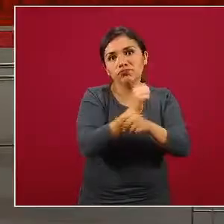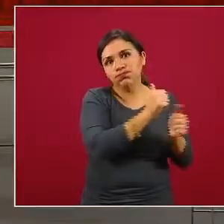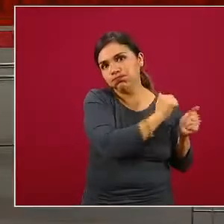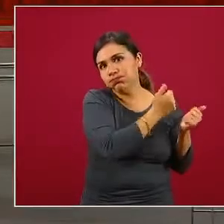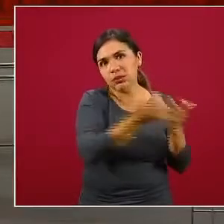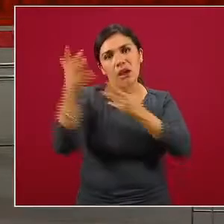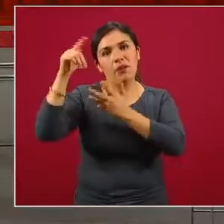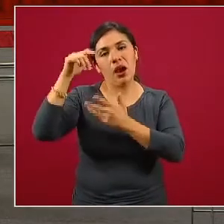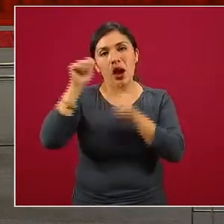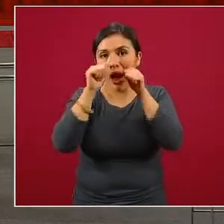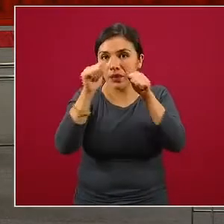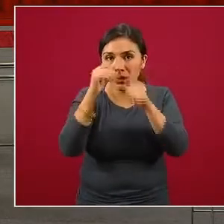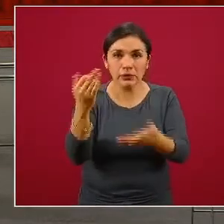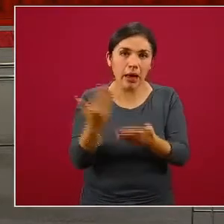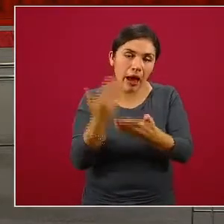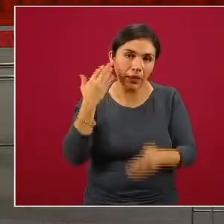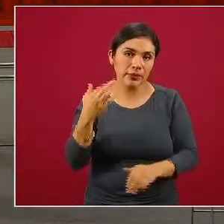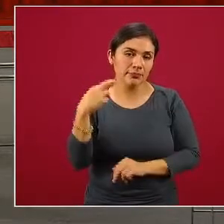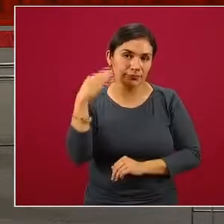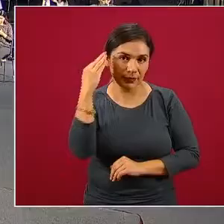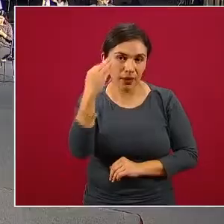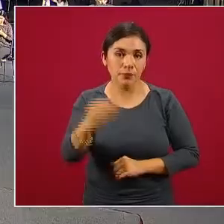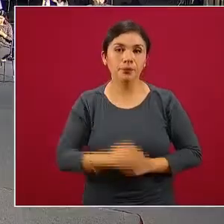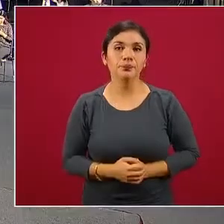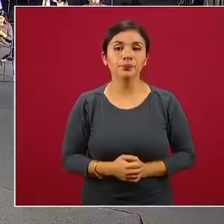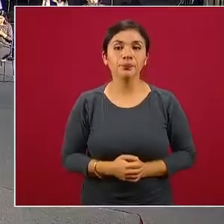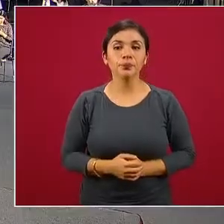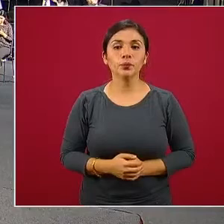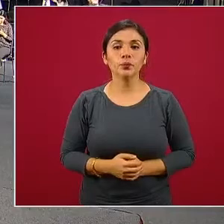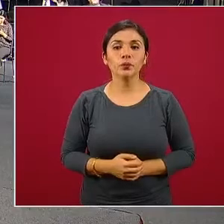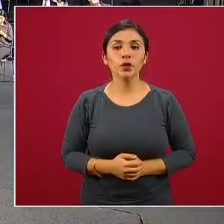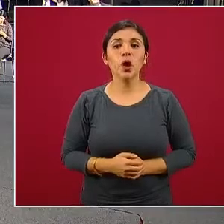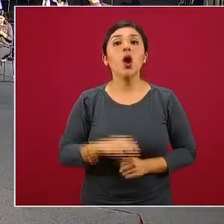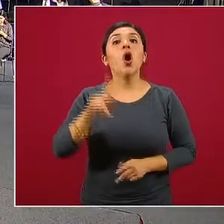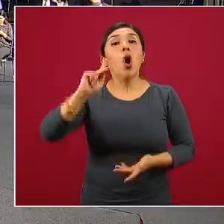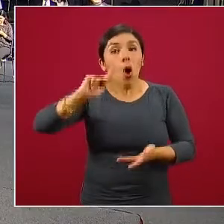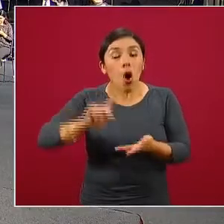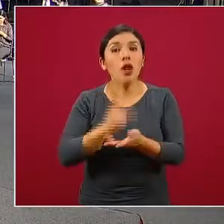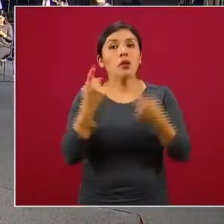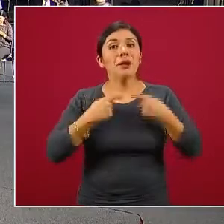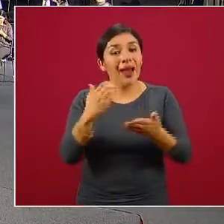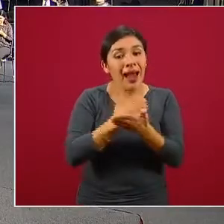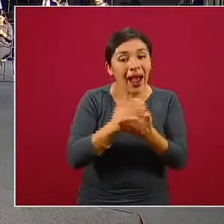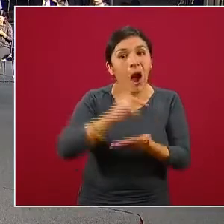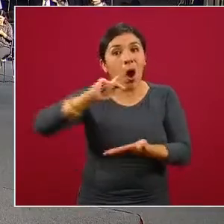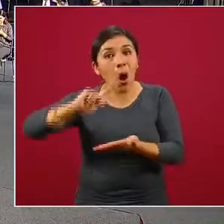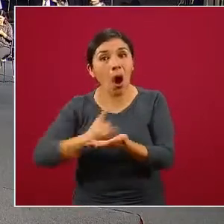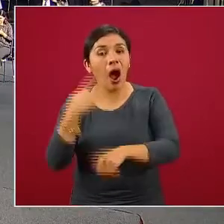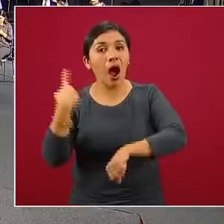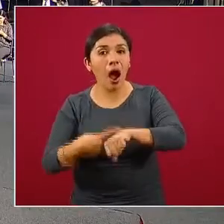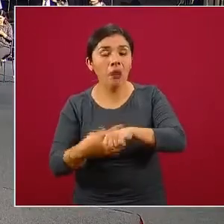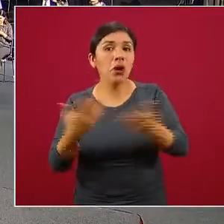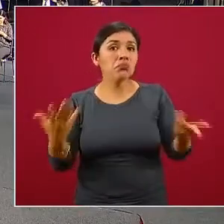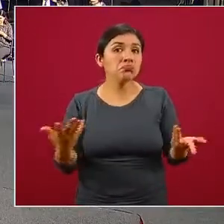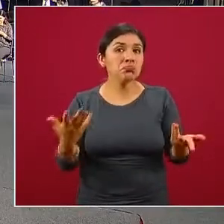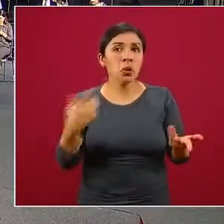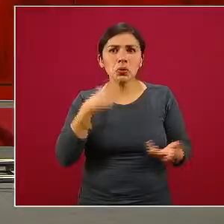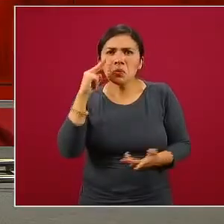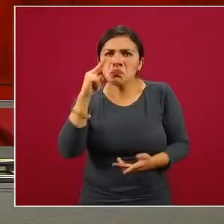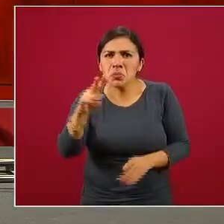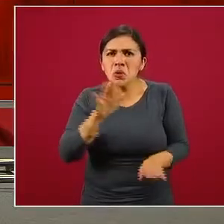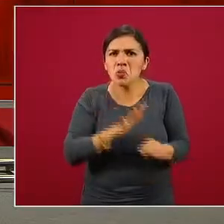atención oportuna. Exacto. Y sobre recaídas lo contestaría de manera muy breve porque nos quedan 3 minutos, solo diciendo: no vemos un